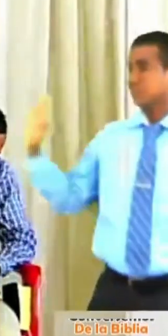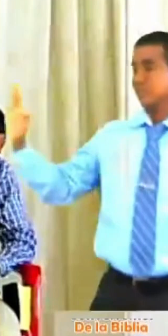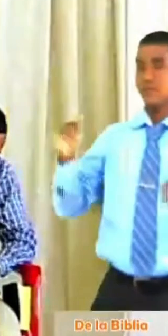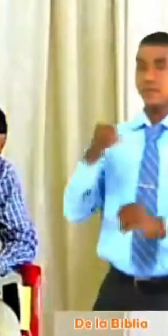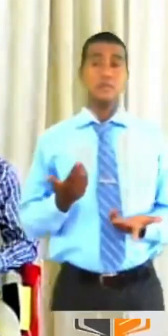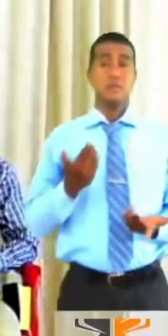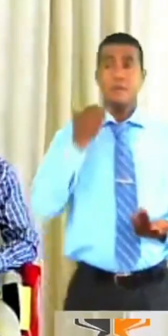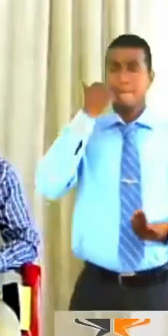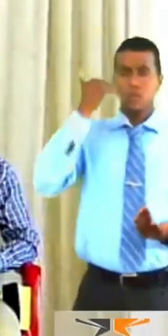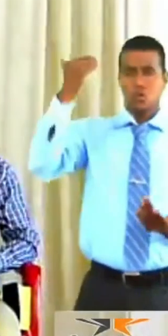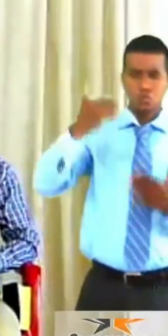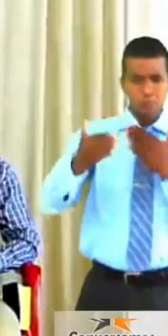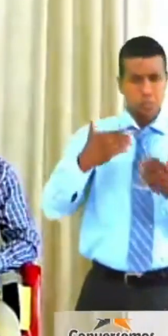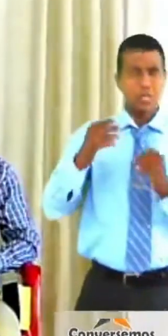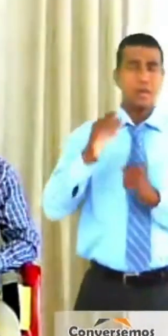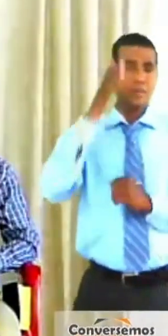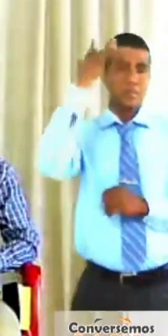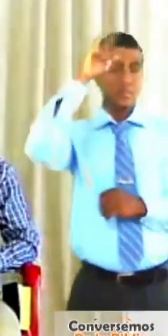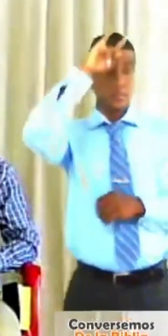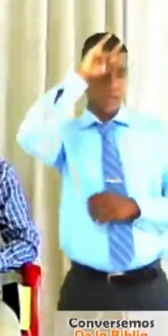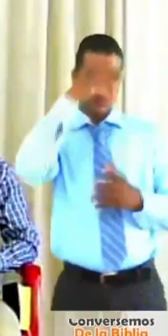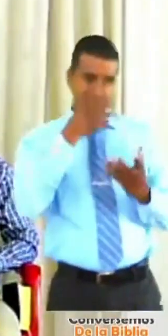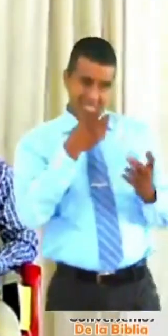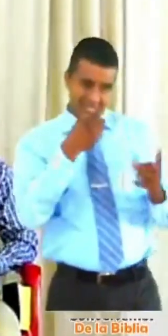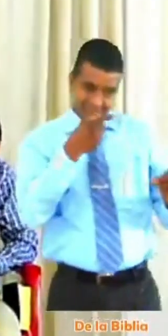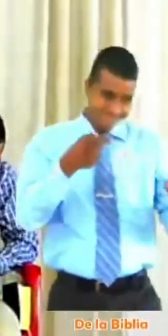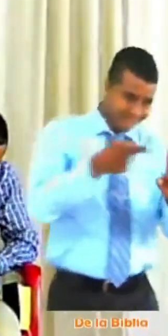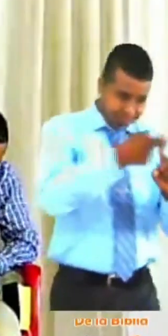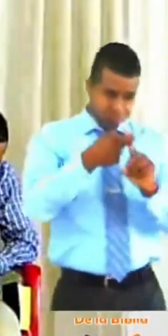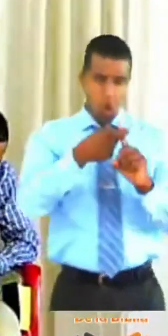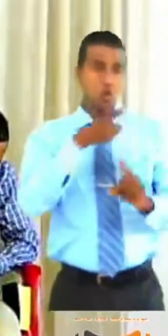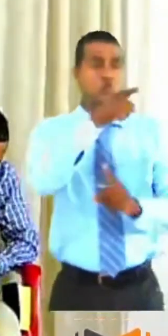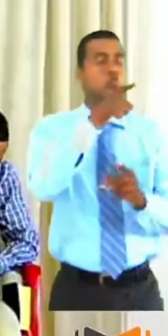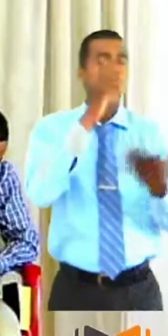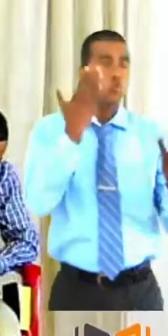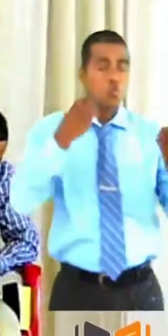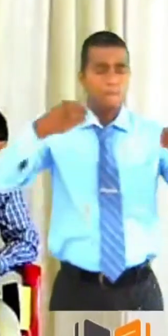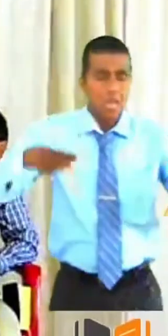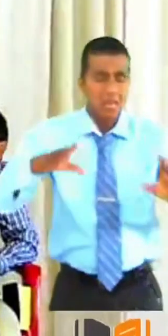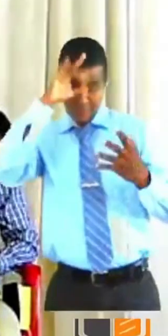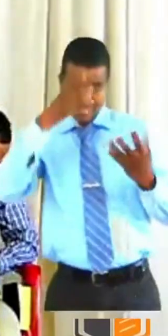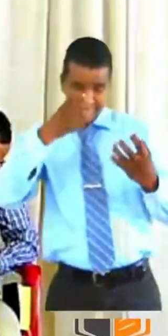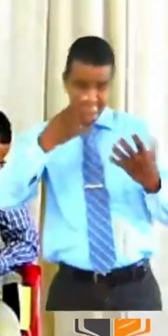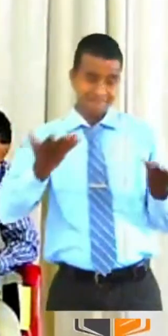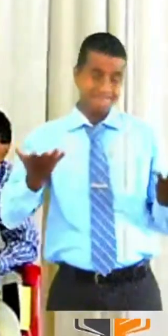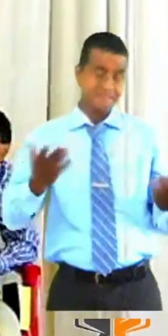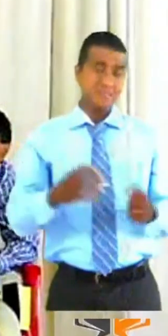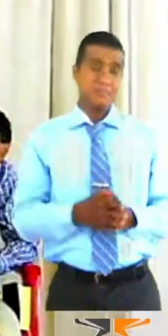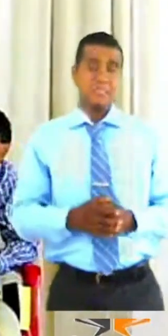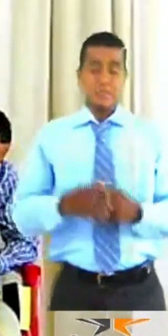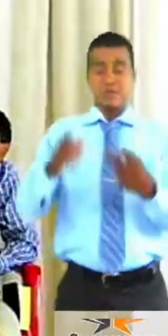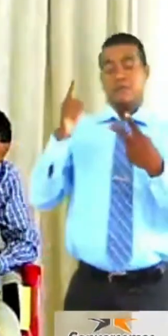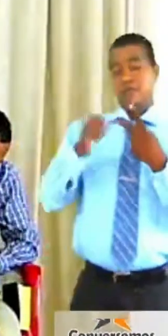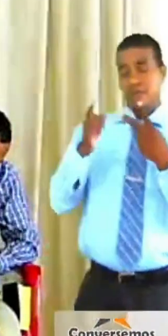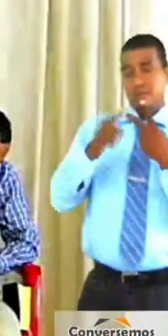estaba destruido. Porque el enemigo busca la forma de atacar al cristiano, de que usted pierda el galardón, hermano. Otro problema